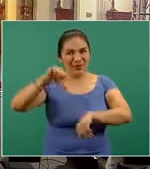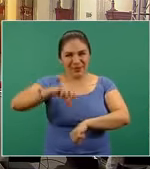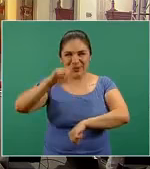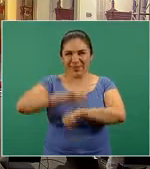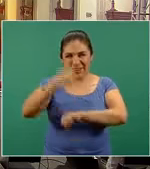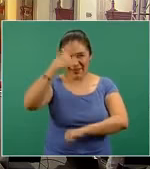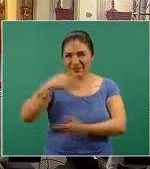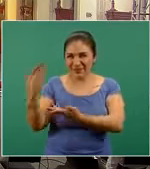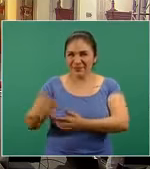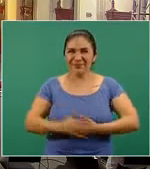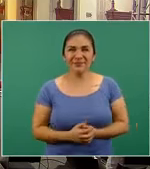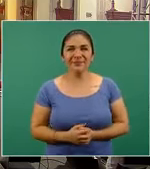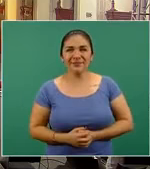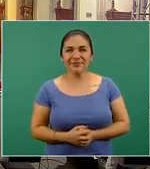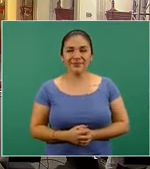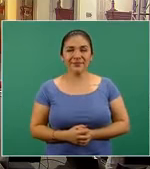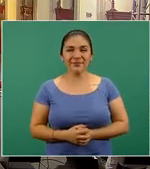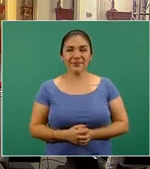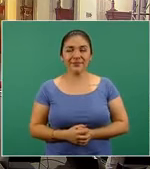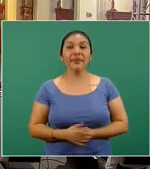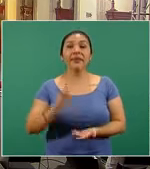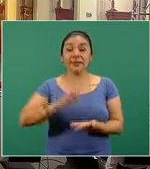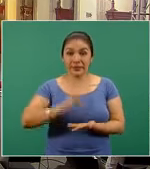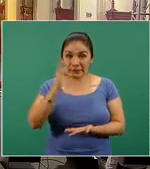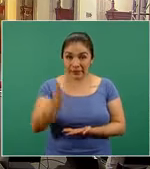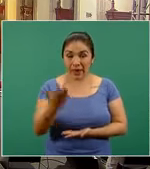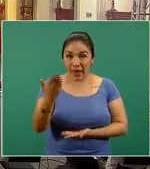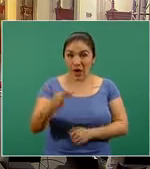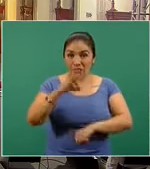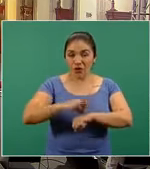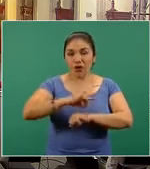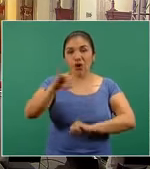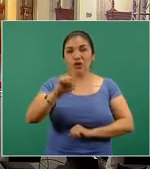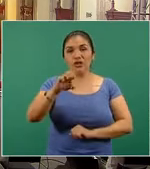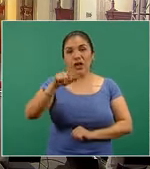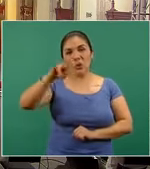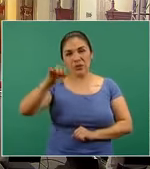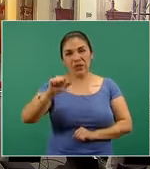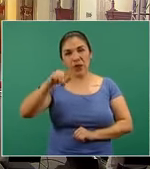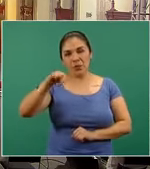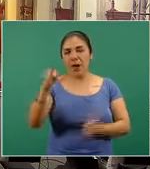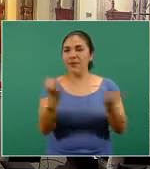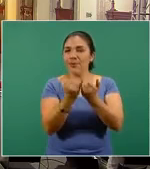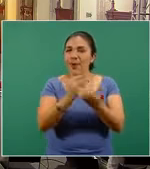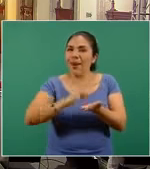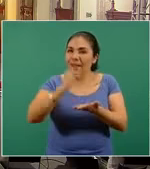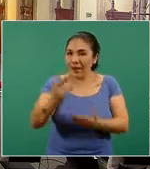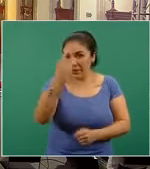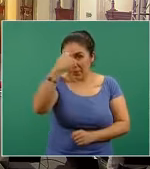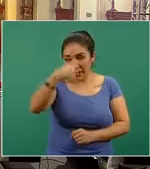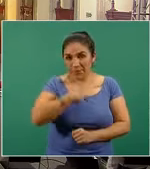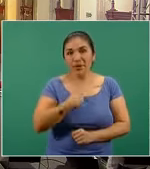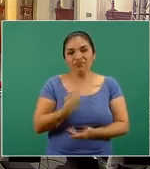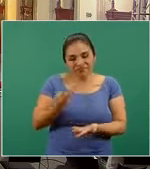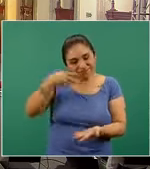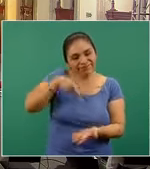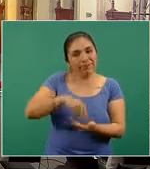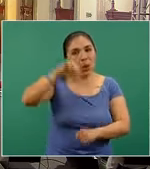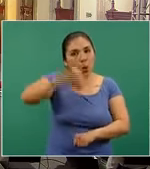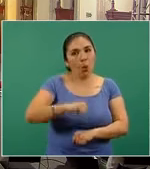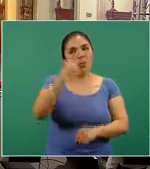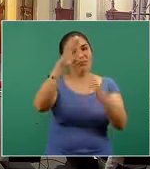Doctor Barquera, por favor. Muchas gracias, doctor José Luis Salomía, y agradezco mucho la oportunidad de dirigirme